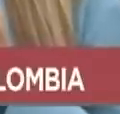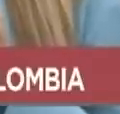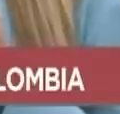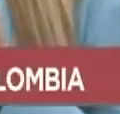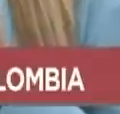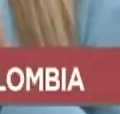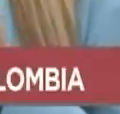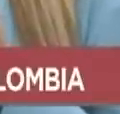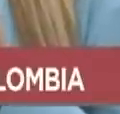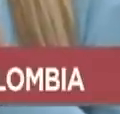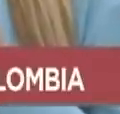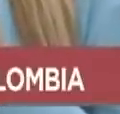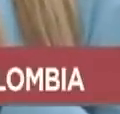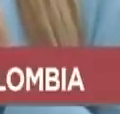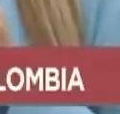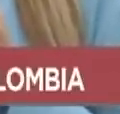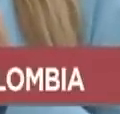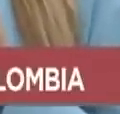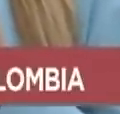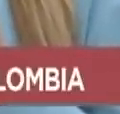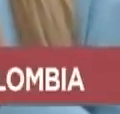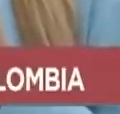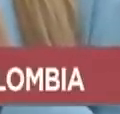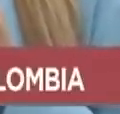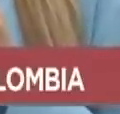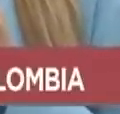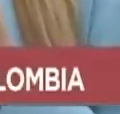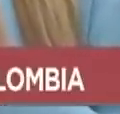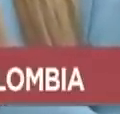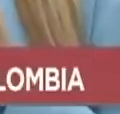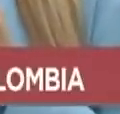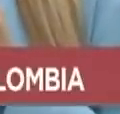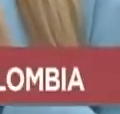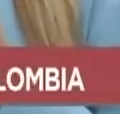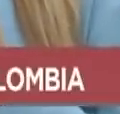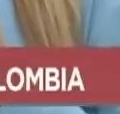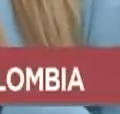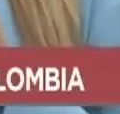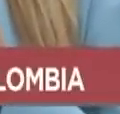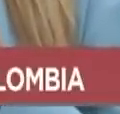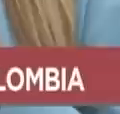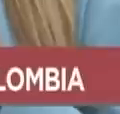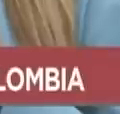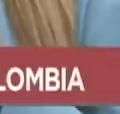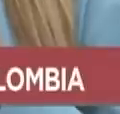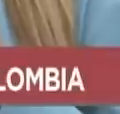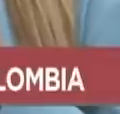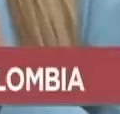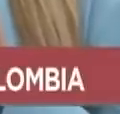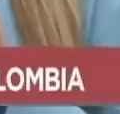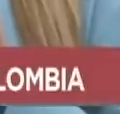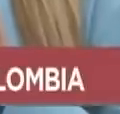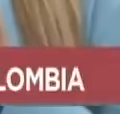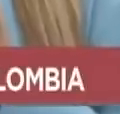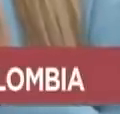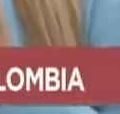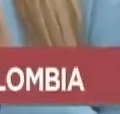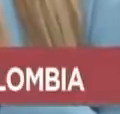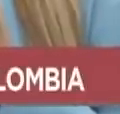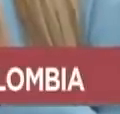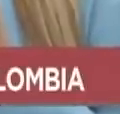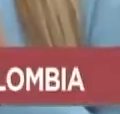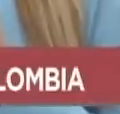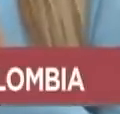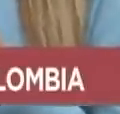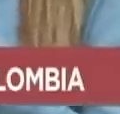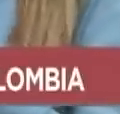toda la noticia trascendental para nuestro país y para Colombia sobre lo que aquí acontece a propósito de la retoma del Estado venezolano de esta